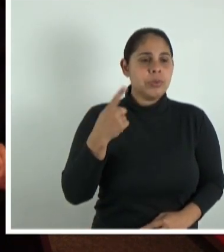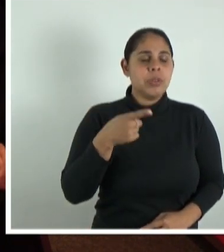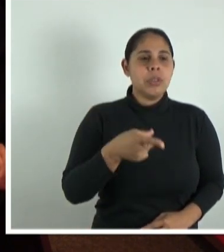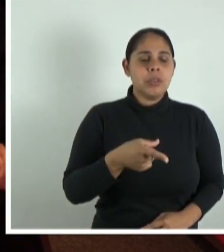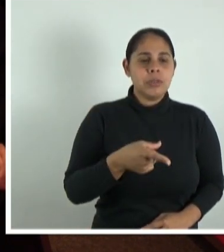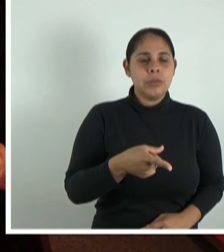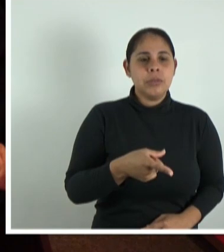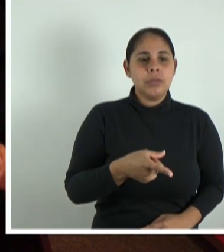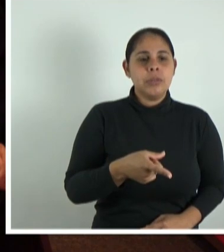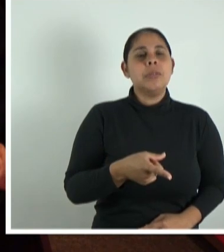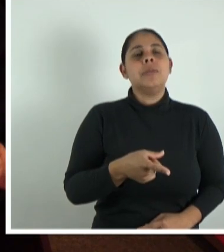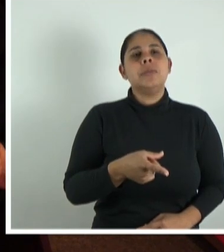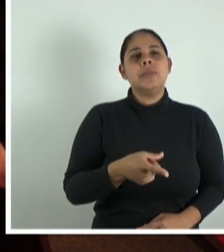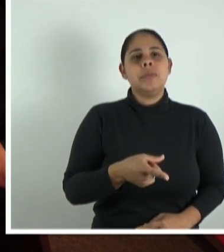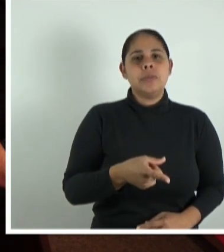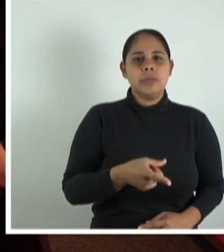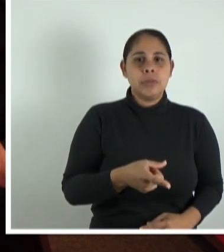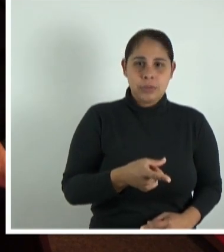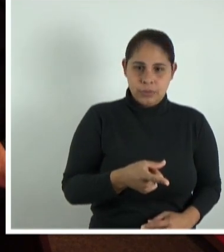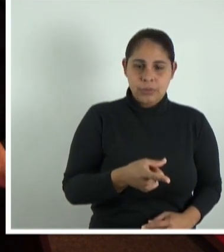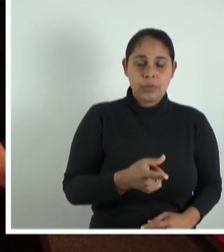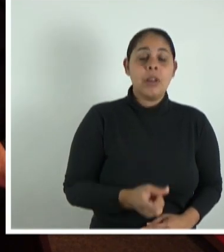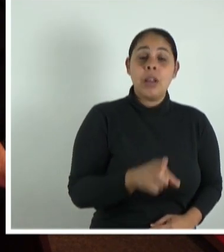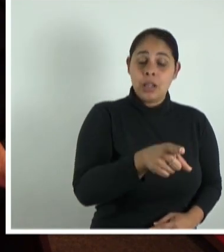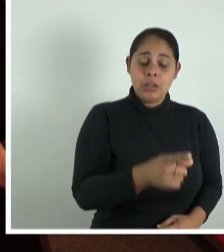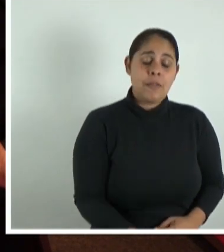sterizo esa palabra, confirmar.